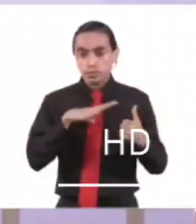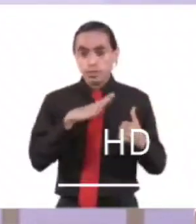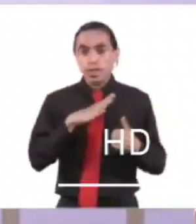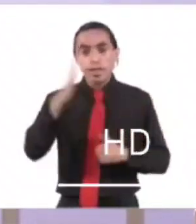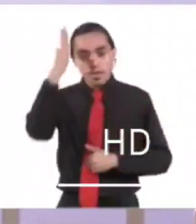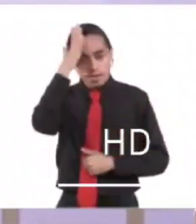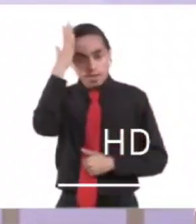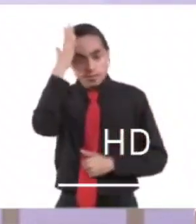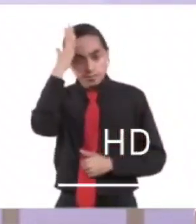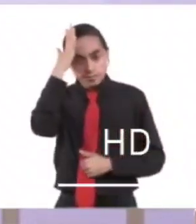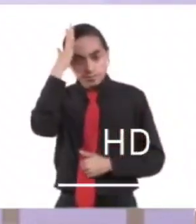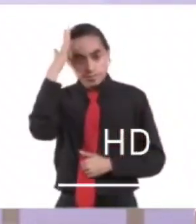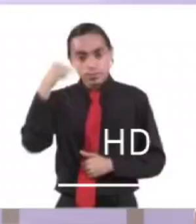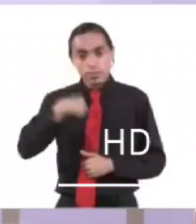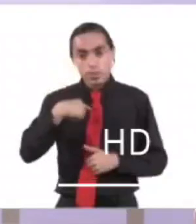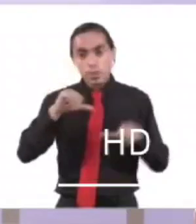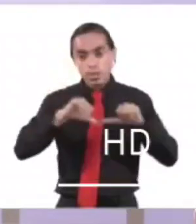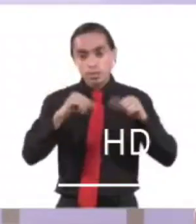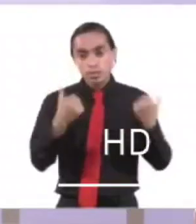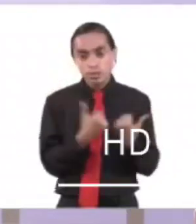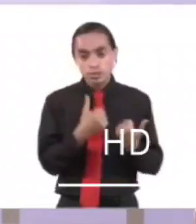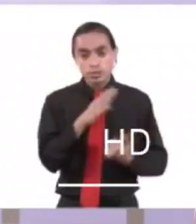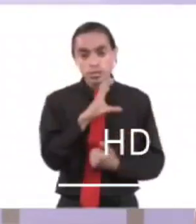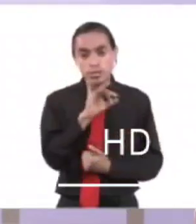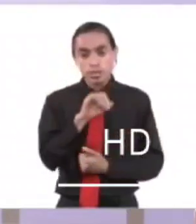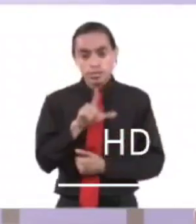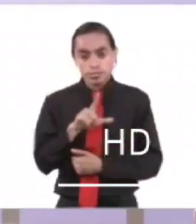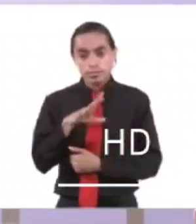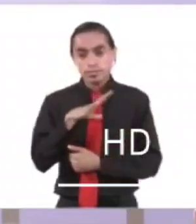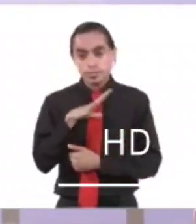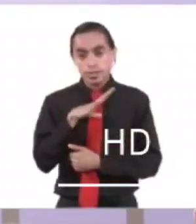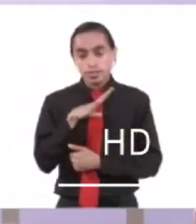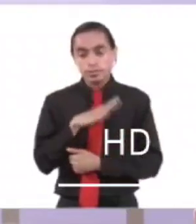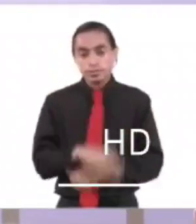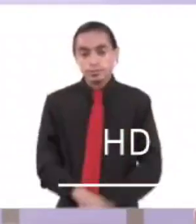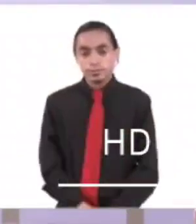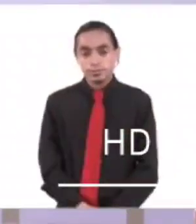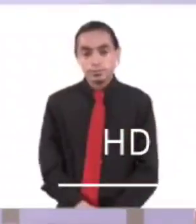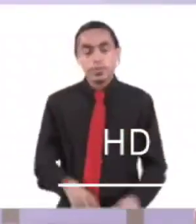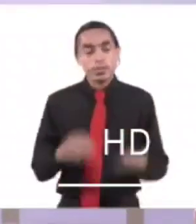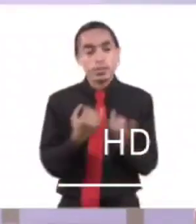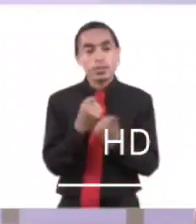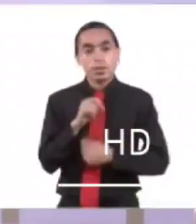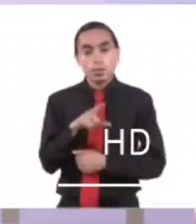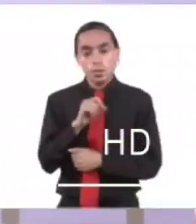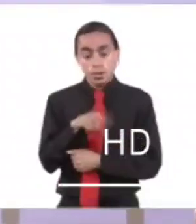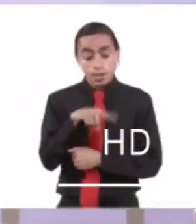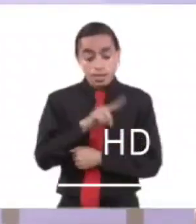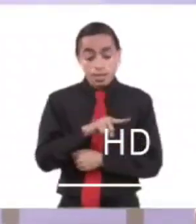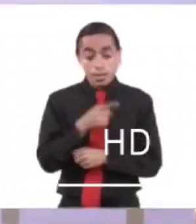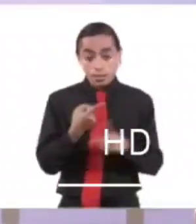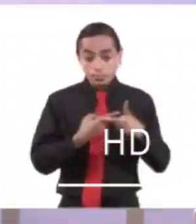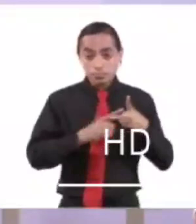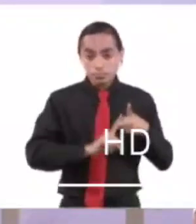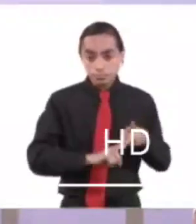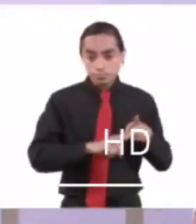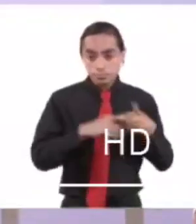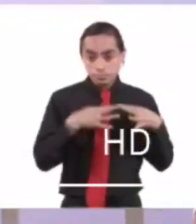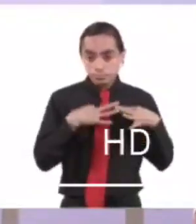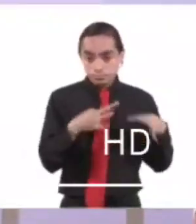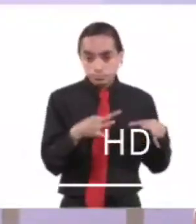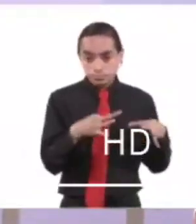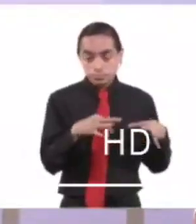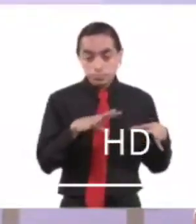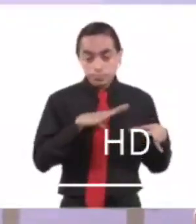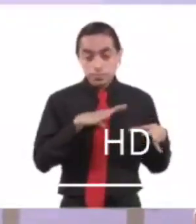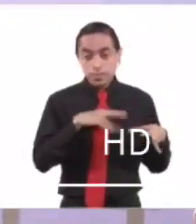encabezo también, una asociación civil, Letra S, SIDA, Cultura y Vida Cotidiana, que también se estableció aquí en la Portales. Así que